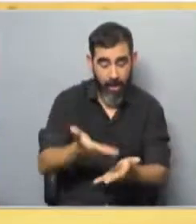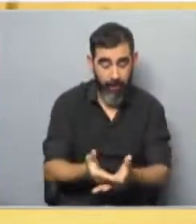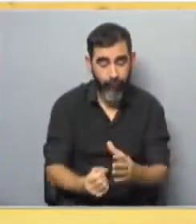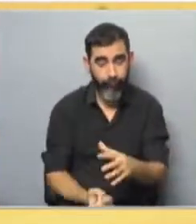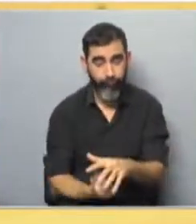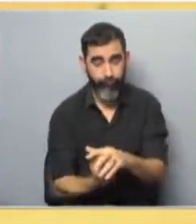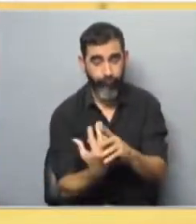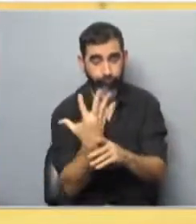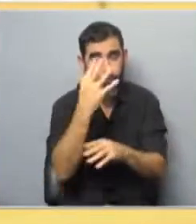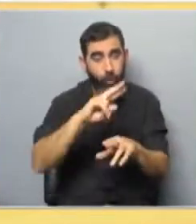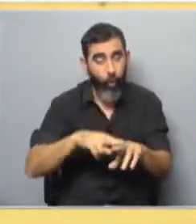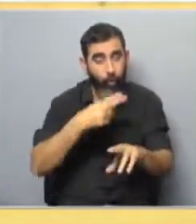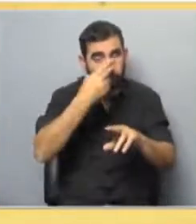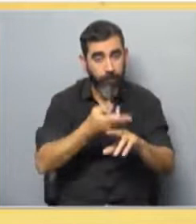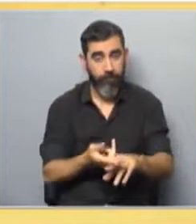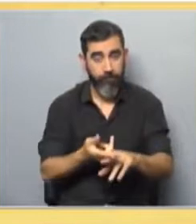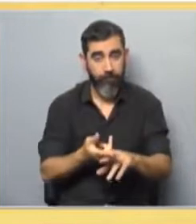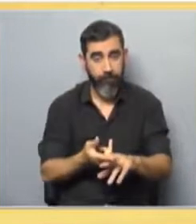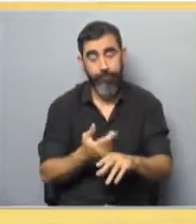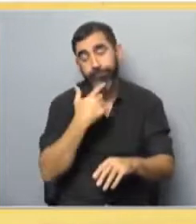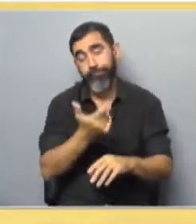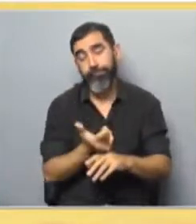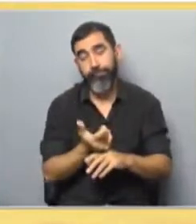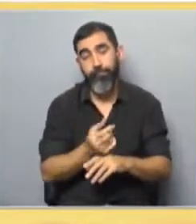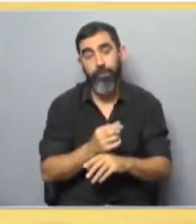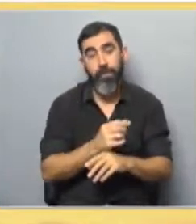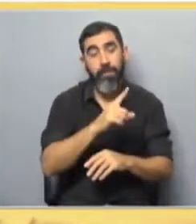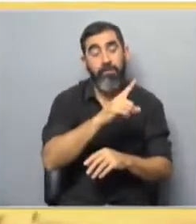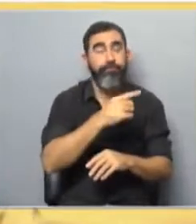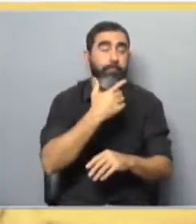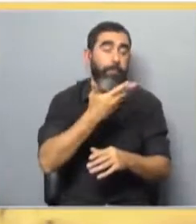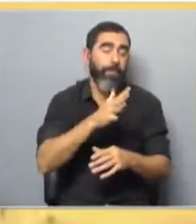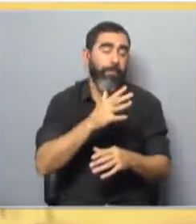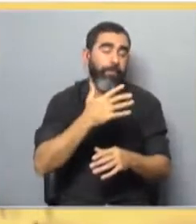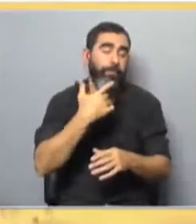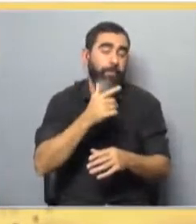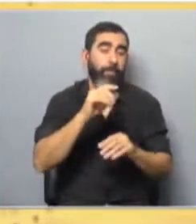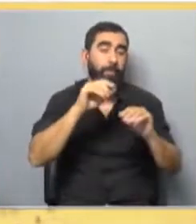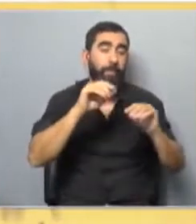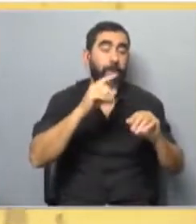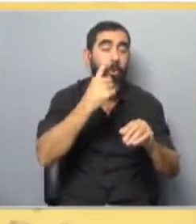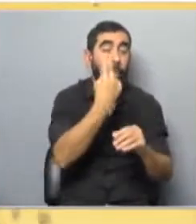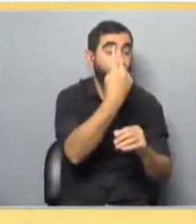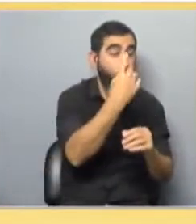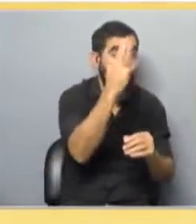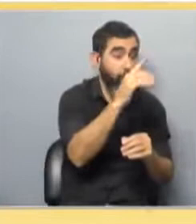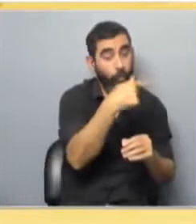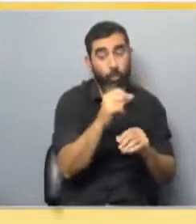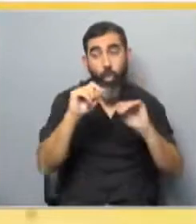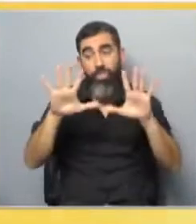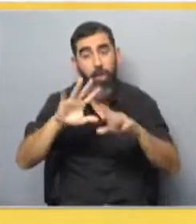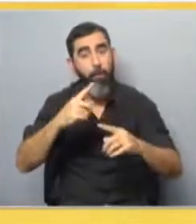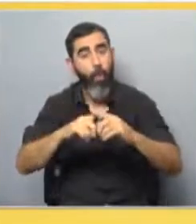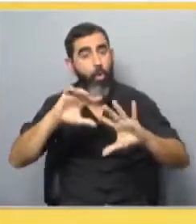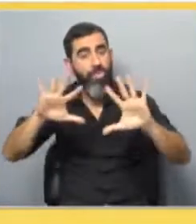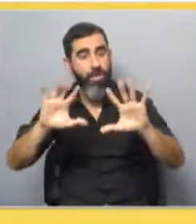germina, y también estudios que hemos hecho, ves que, por ejemplo, hay un orden de 10 a 100 veces más cantidad de